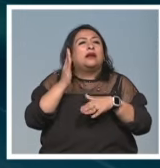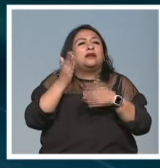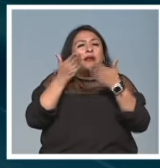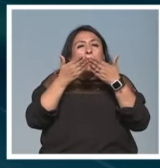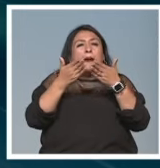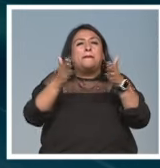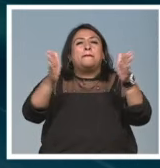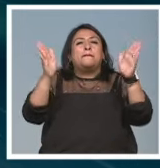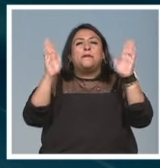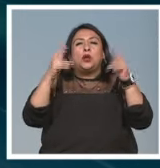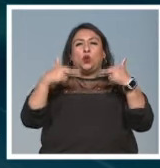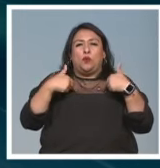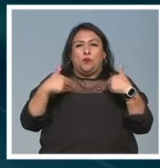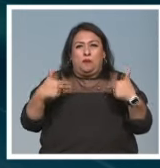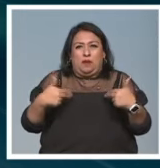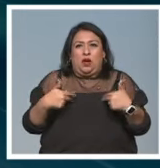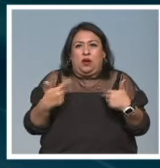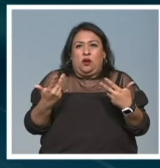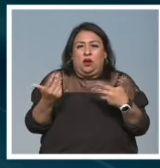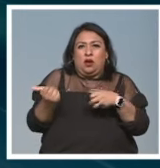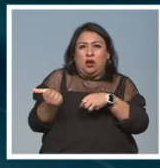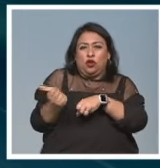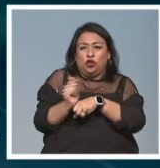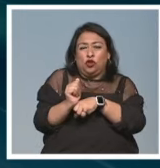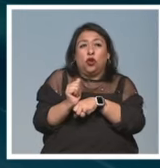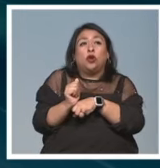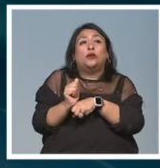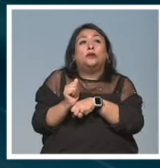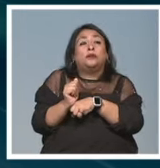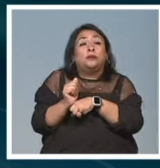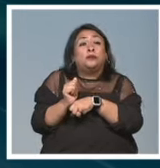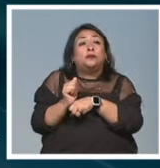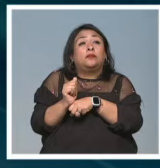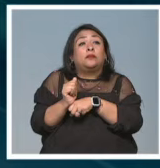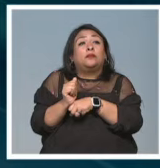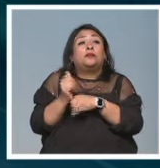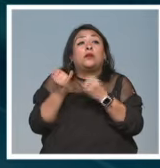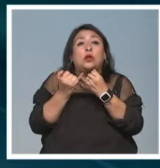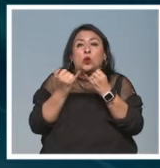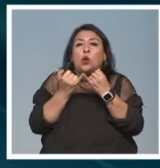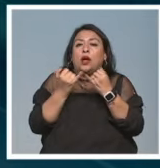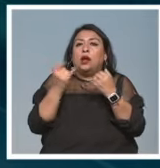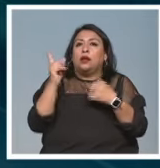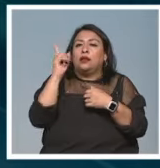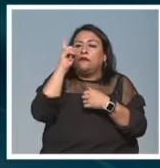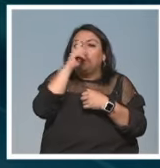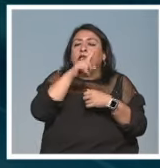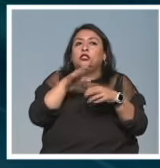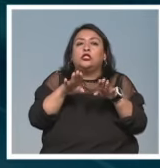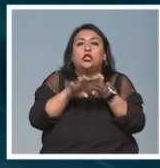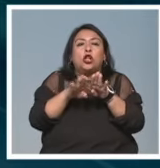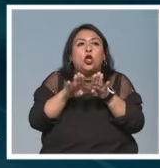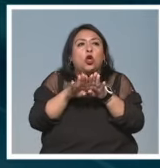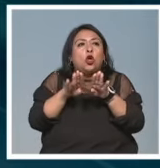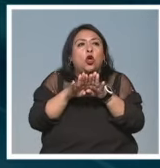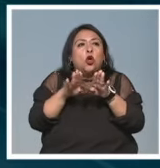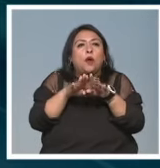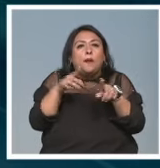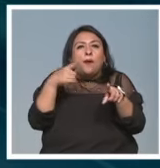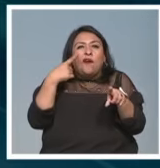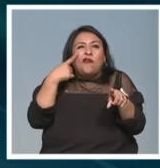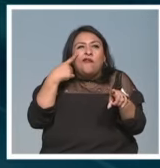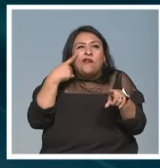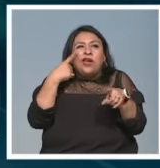amplio sea el ser humano actor, será más compleja la manera de